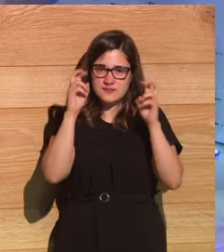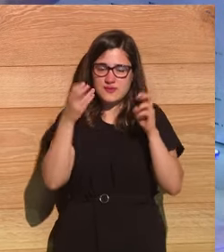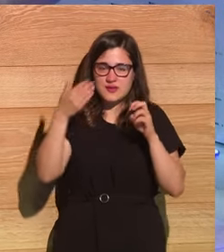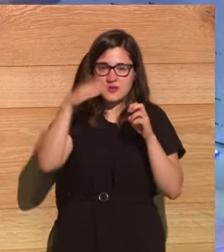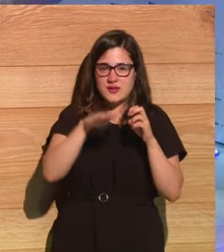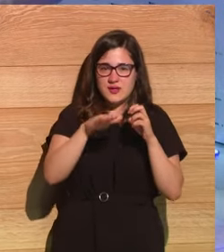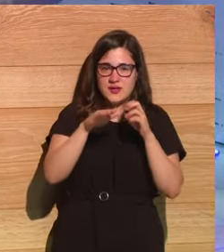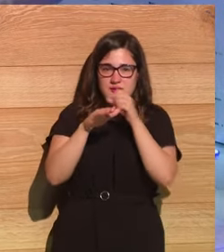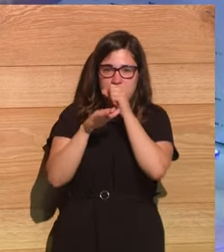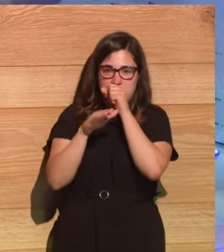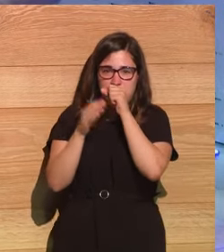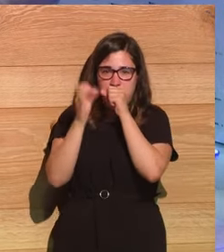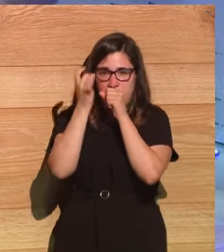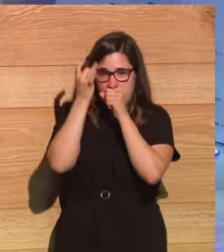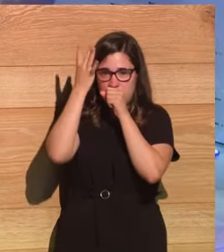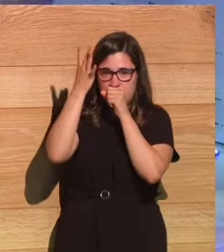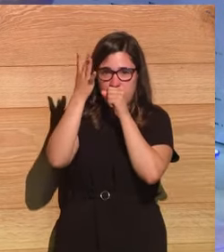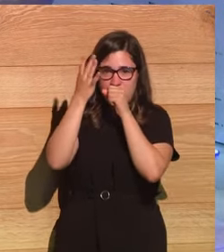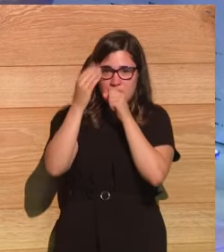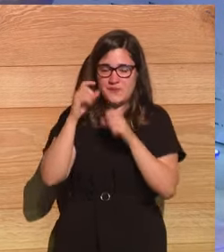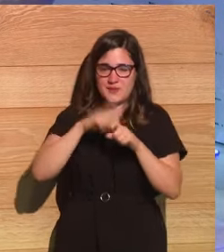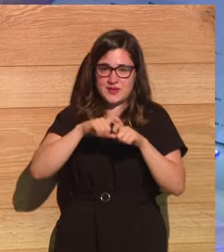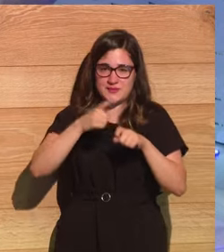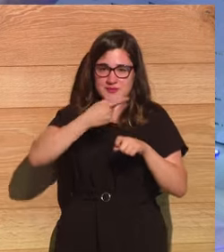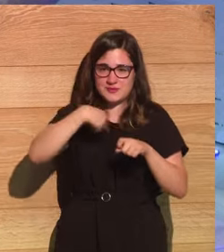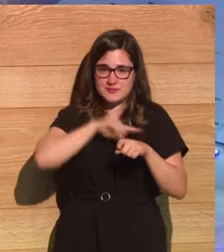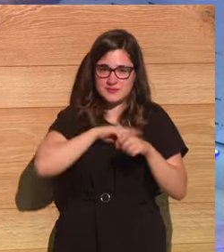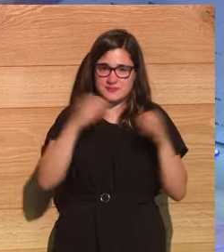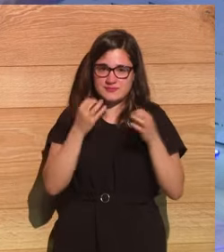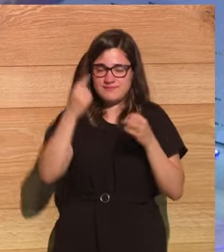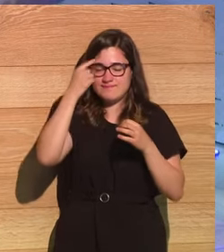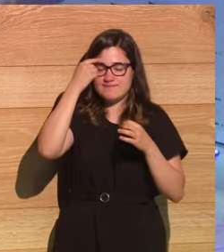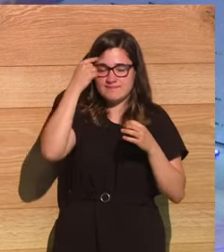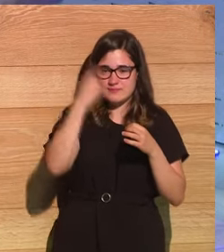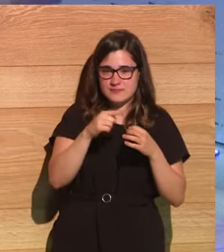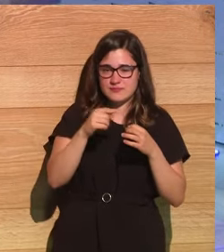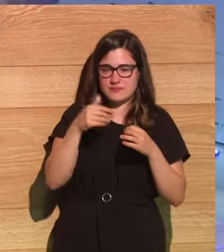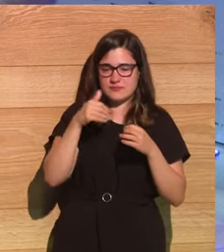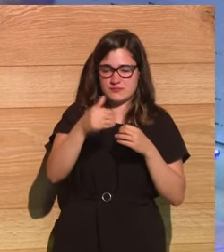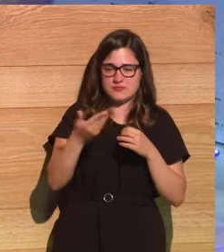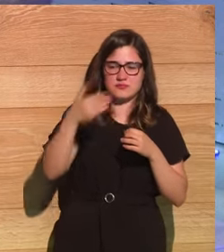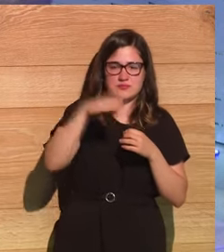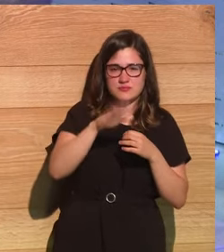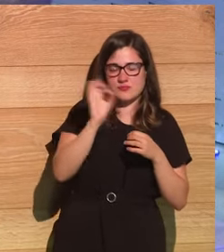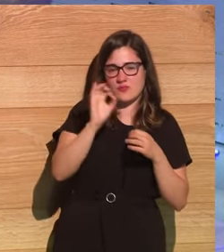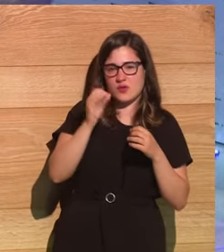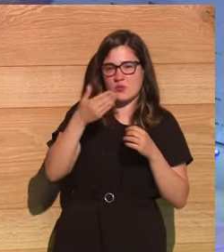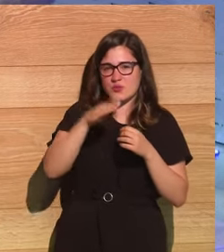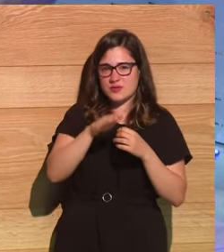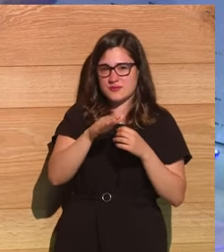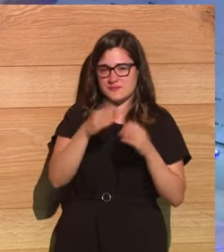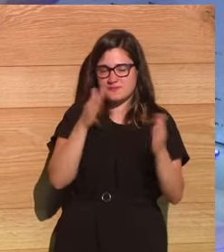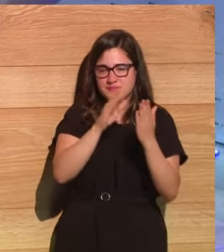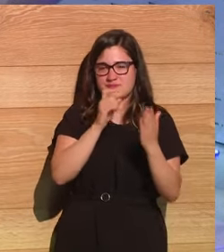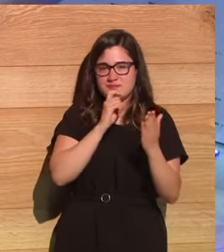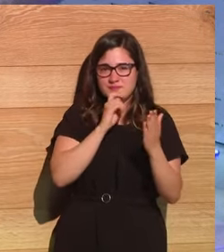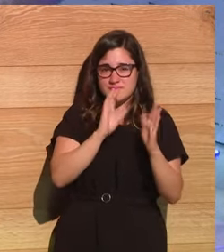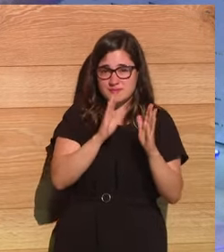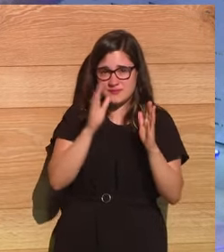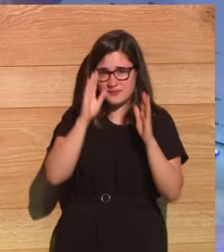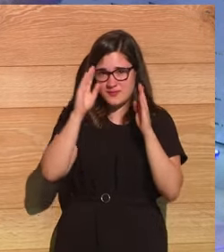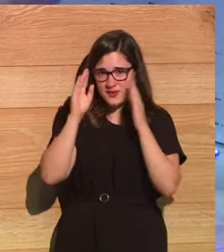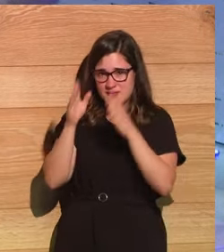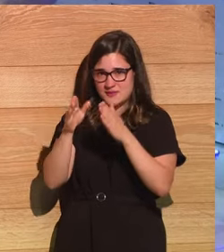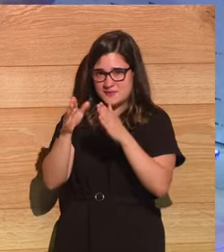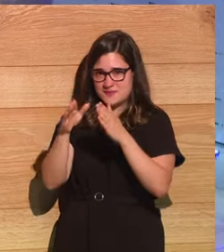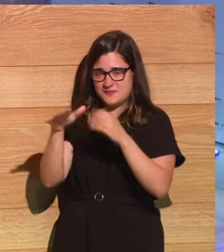de la muerte, que sí es una idea, ¿no? ¿Por qué nuestra especie tiene que ser consciente de que va a morir o cómo afrontamos la muerte? Pero está más centrado en otro